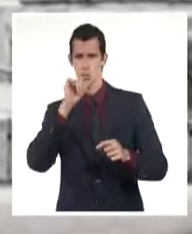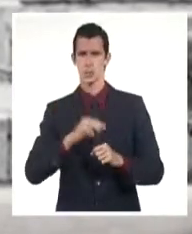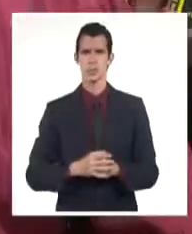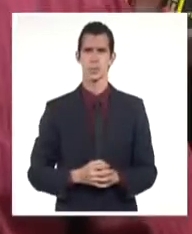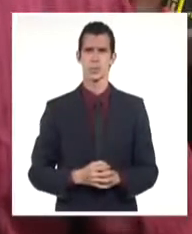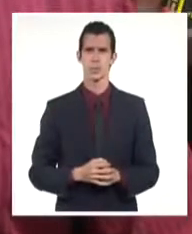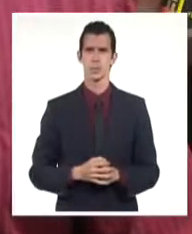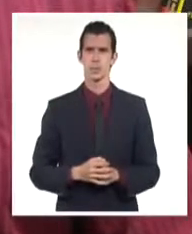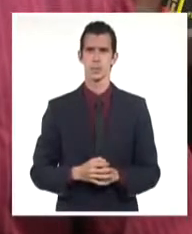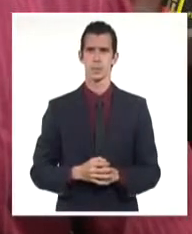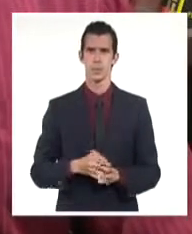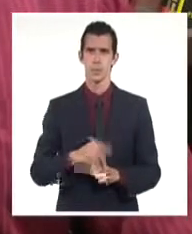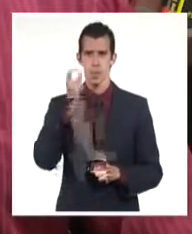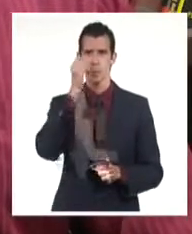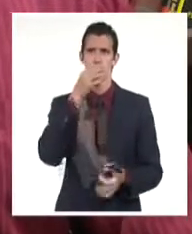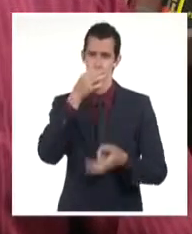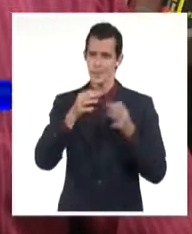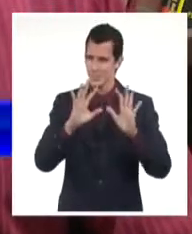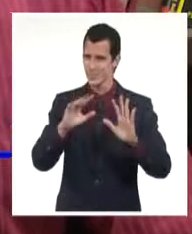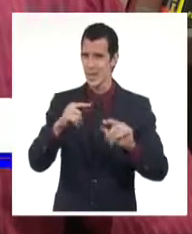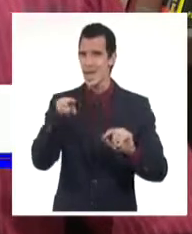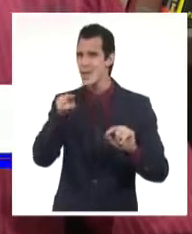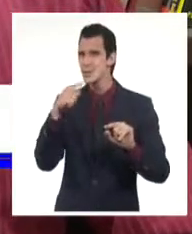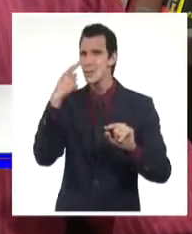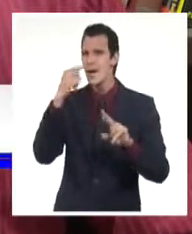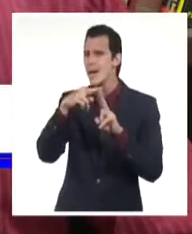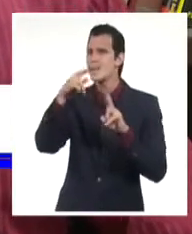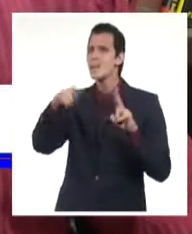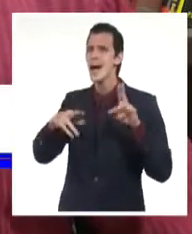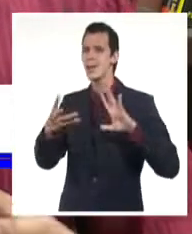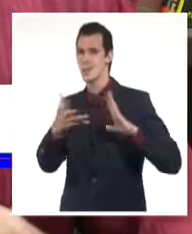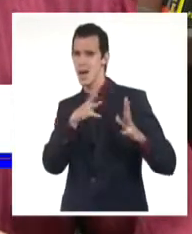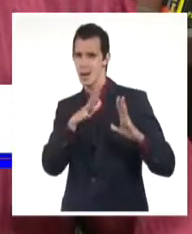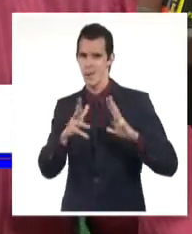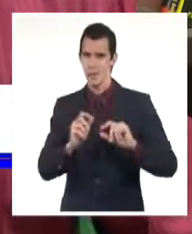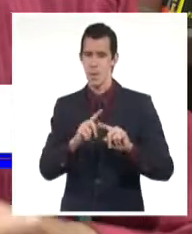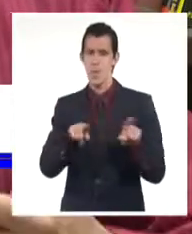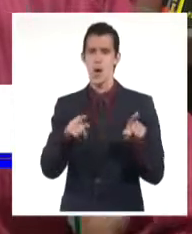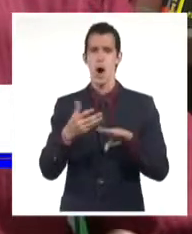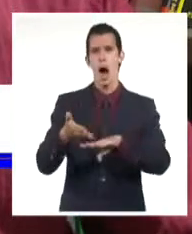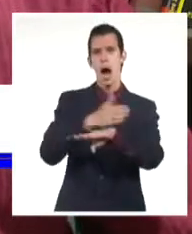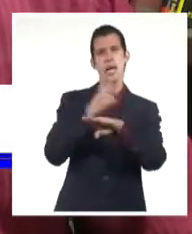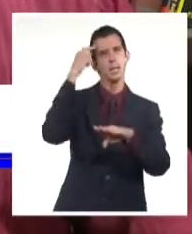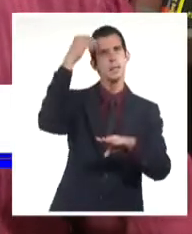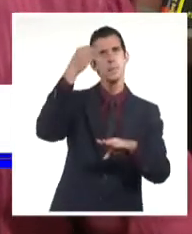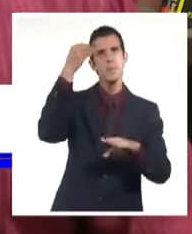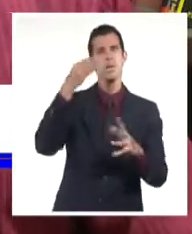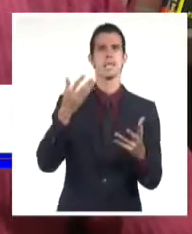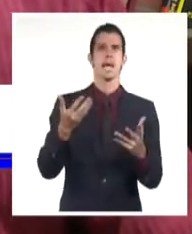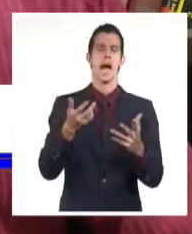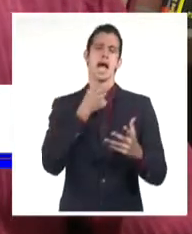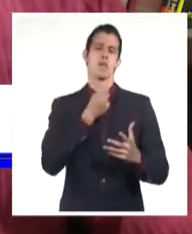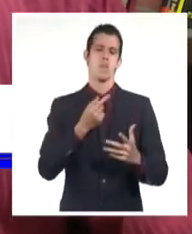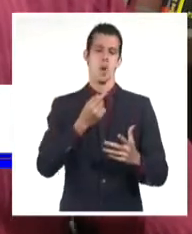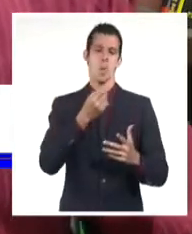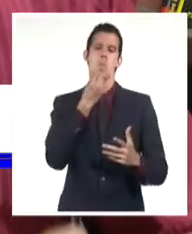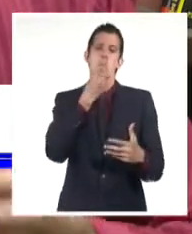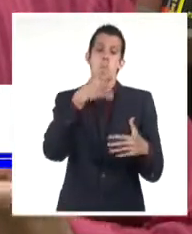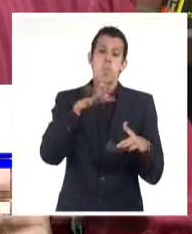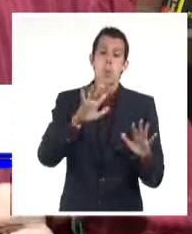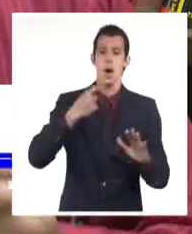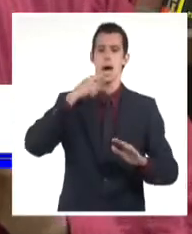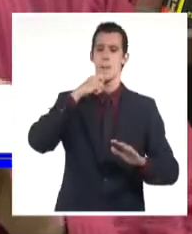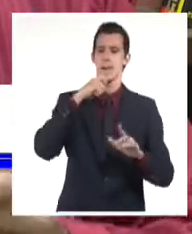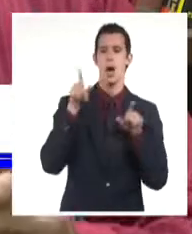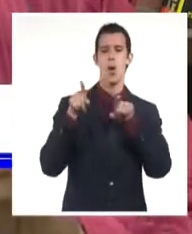anexión inmediata de Cuba hasta el protectorado. Leonardo Wood, segundo gobernador militar, había sido gobernador de Santiago de Cuba,